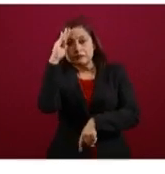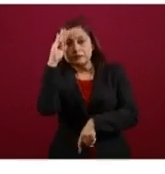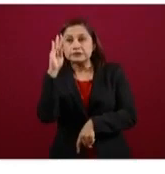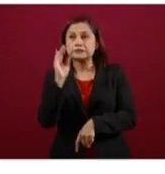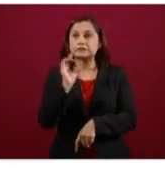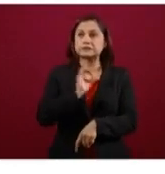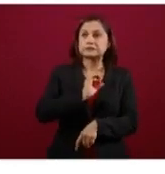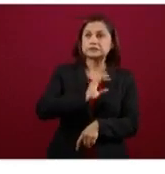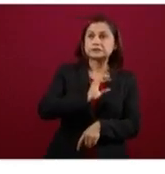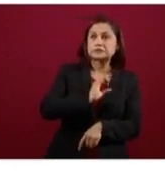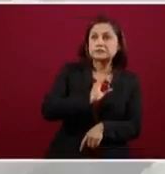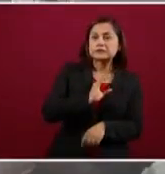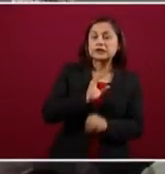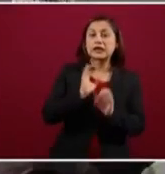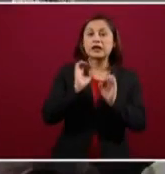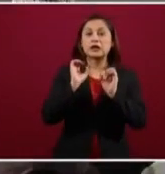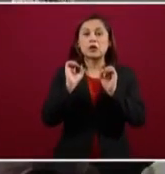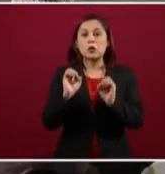intención de crear